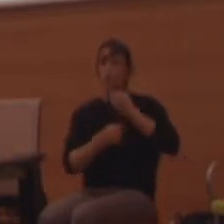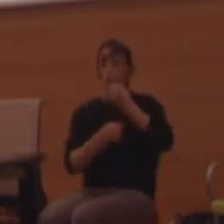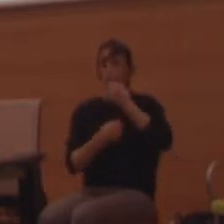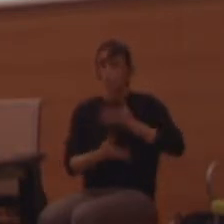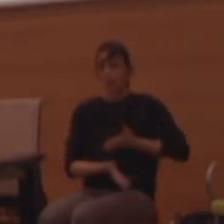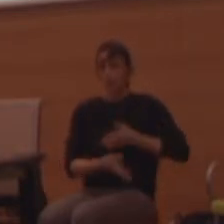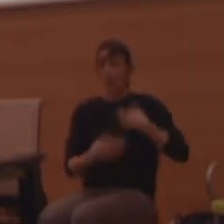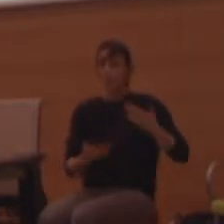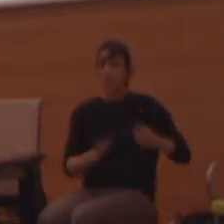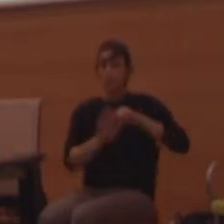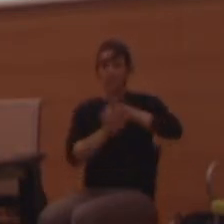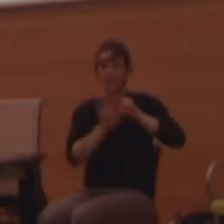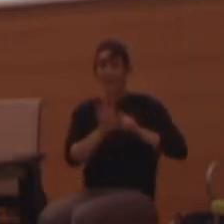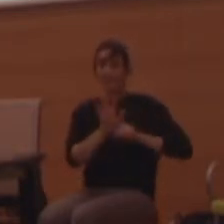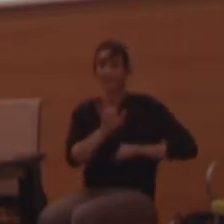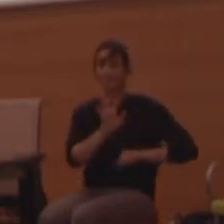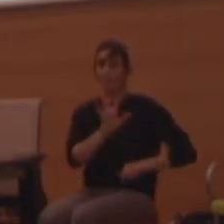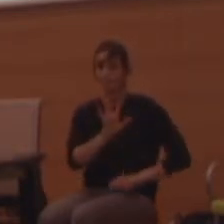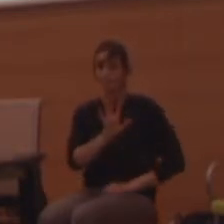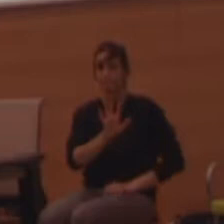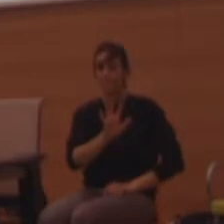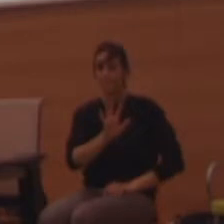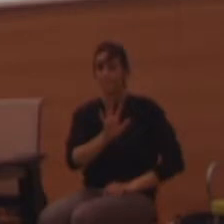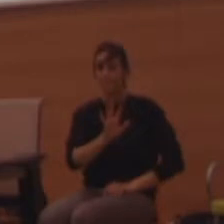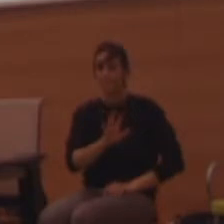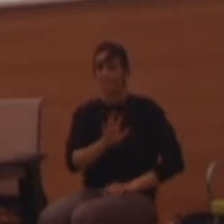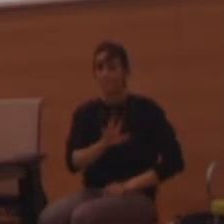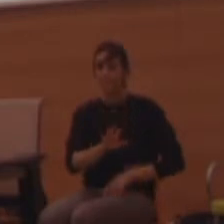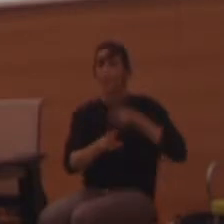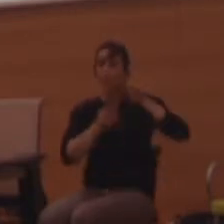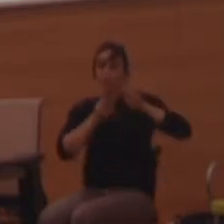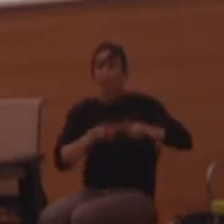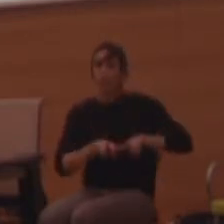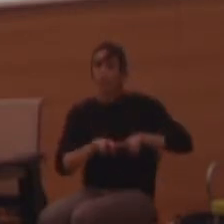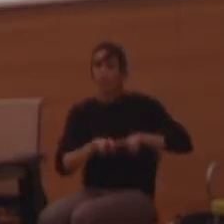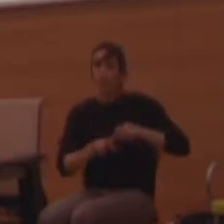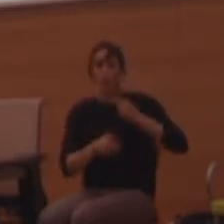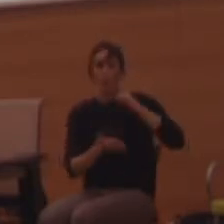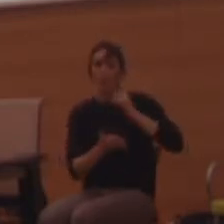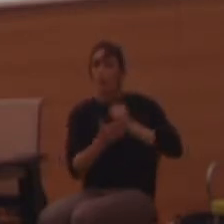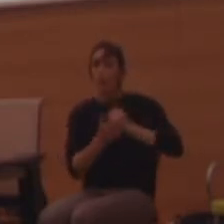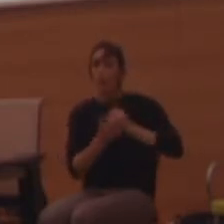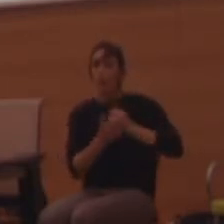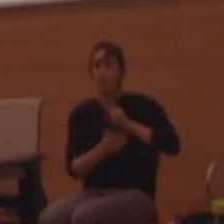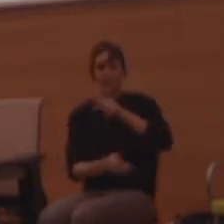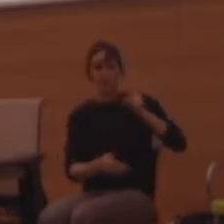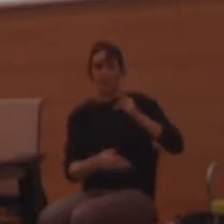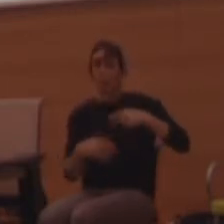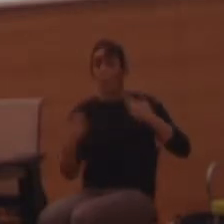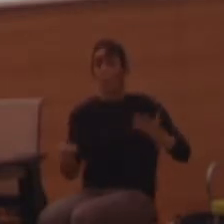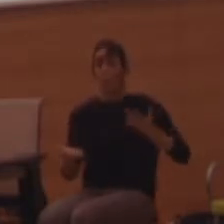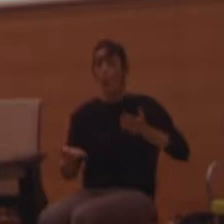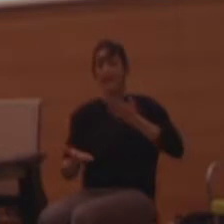de los dedos del pie. ¿Qué valoramos con esto? ¿Qué nos dice todo esto? Que su